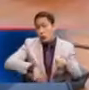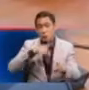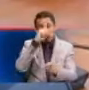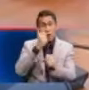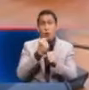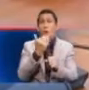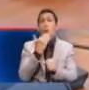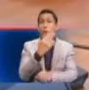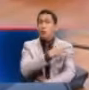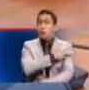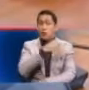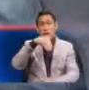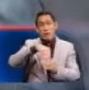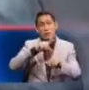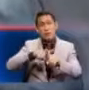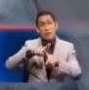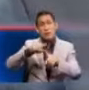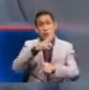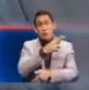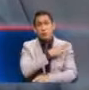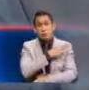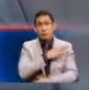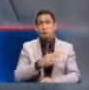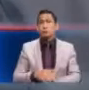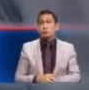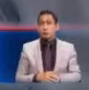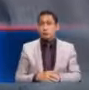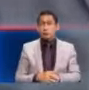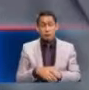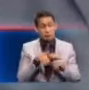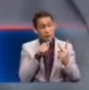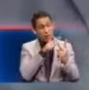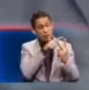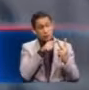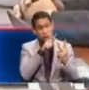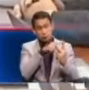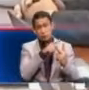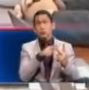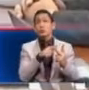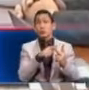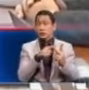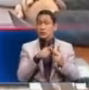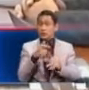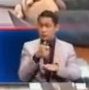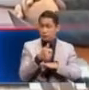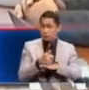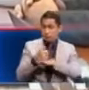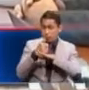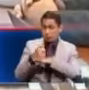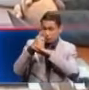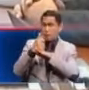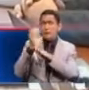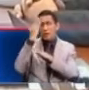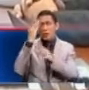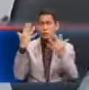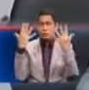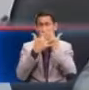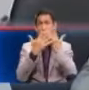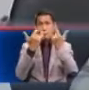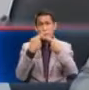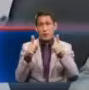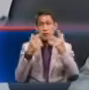Dos delegadas del Consejo de Educación Superior estuvieron presentes. Reconocieron que hubo un error. Dijeron que está en trámite una reforma para solucionar el